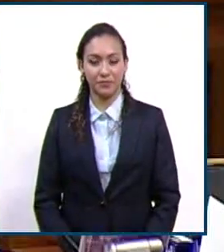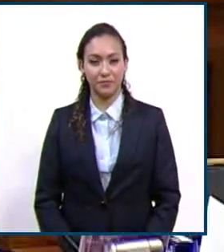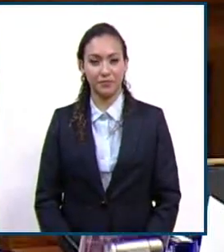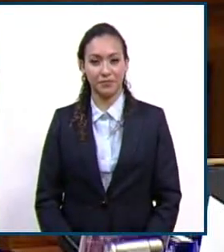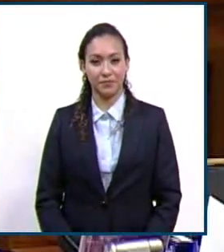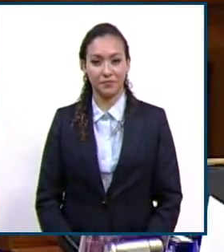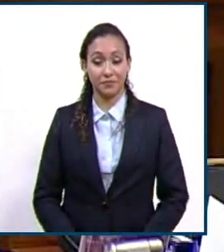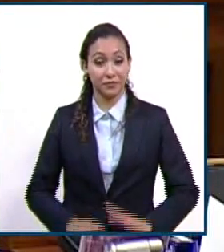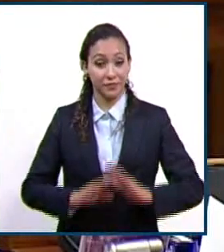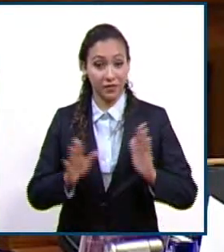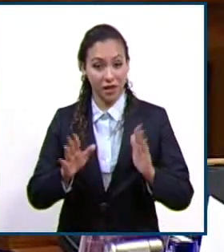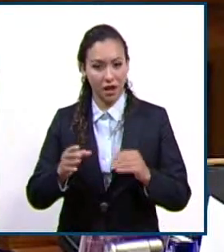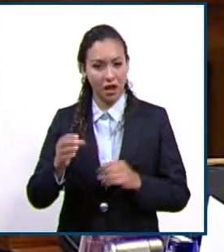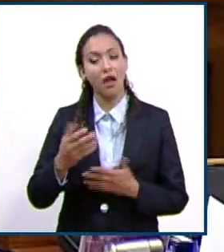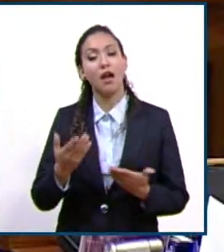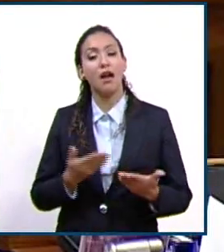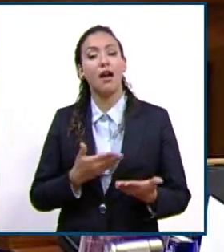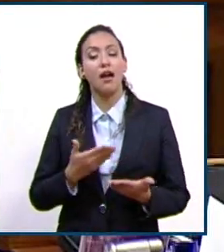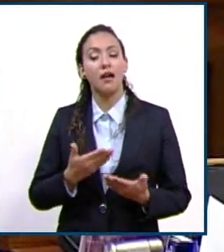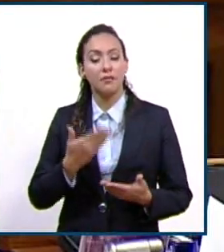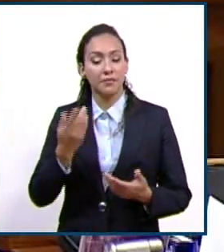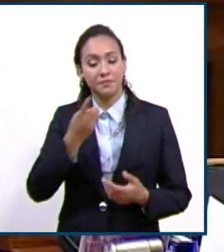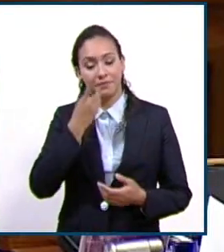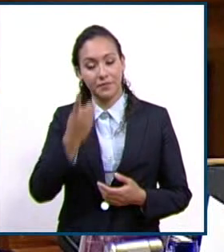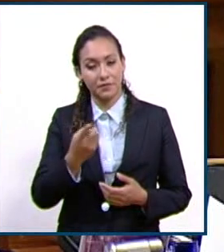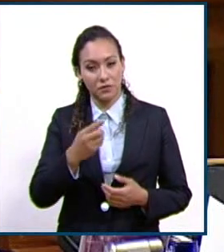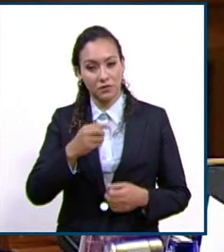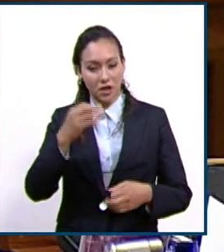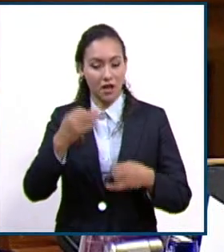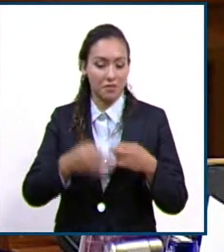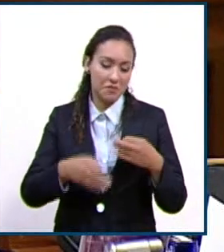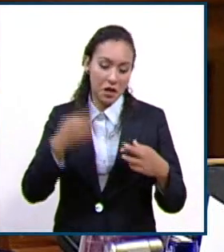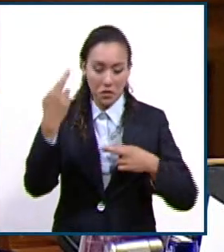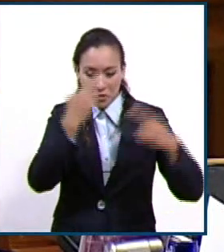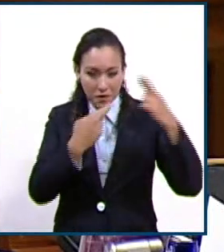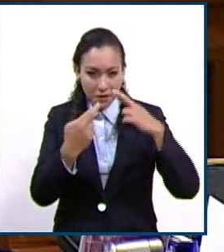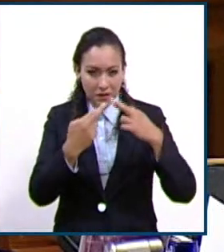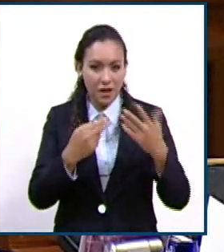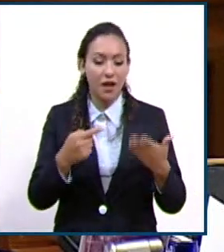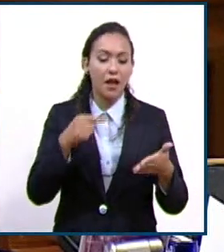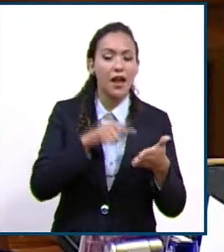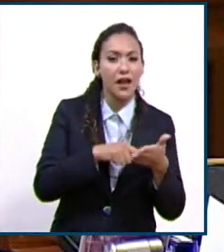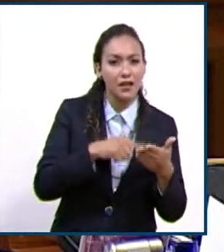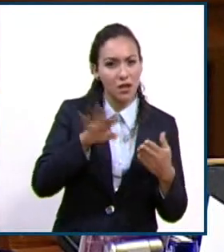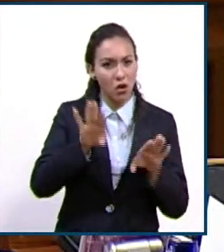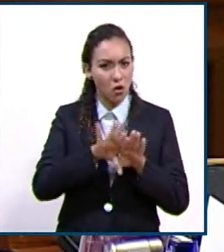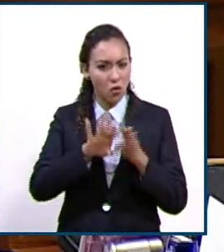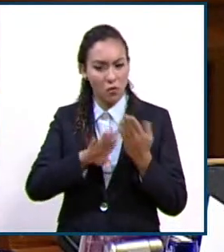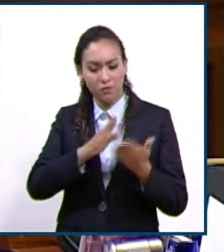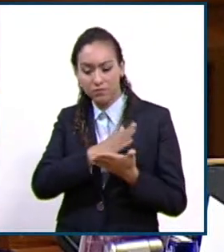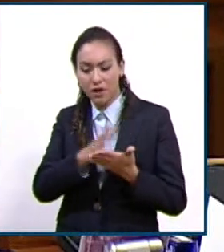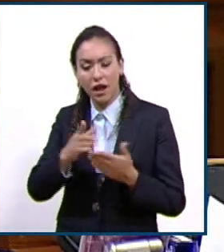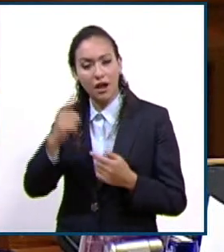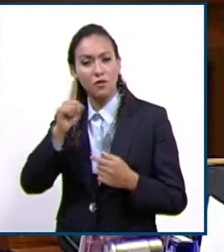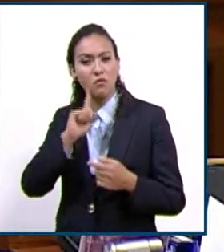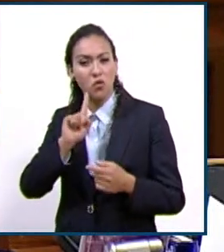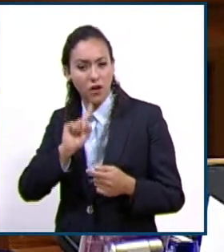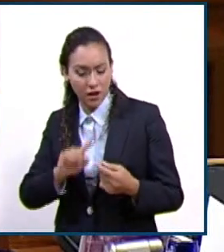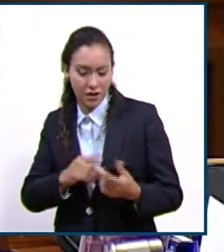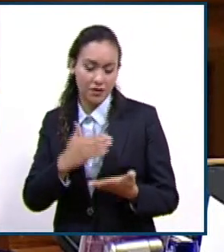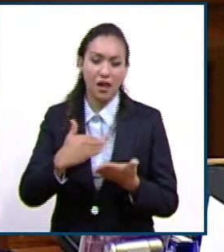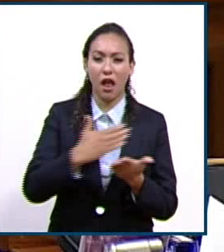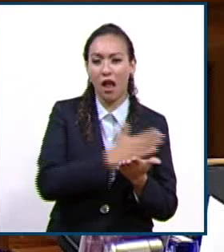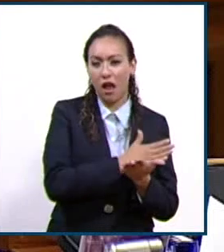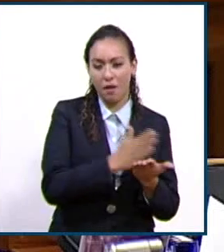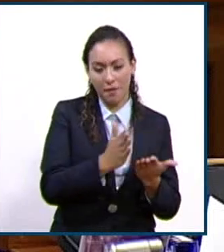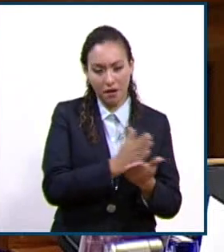Se concluye que las normas impugnadas no hacen una distinción por exclusión tácita entre las mujeres y las personas no